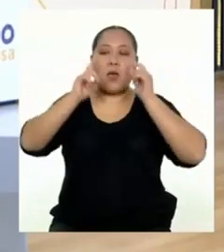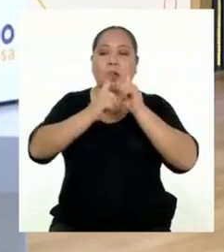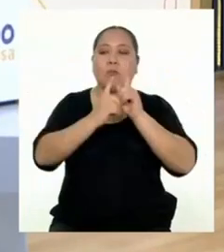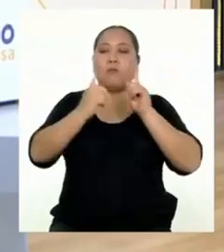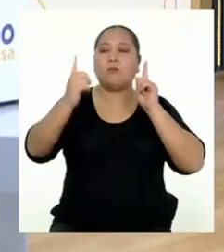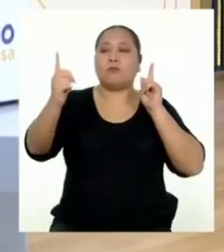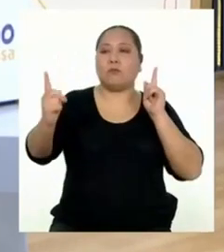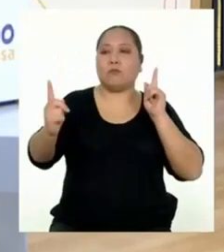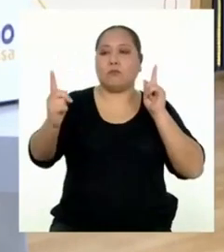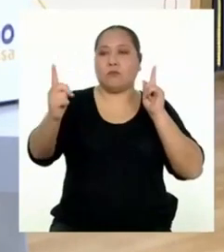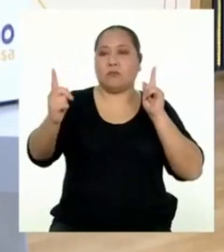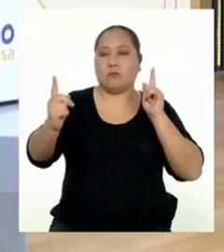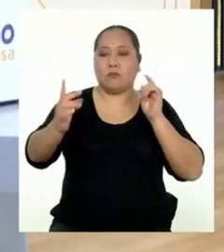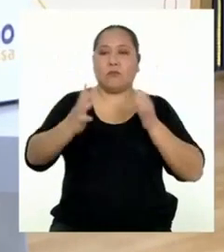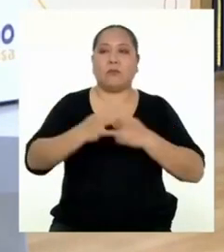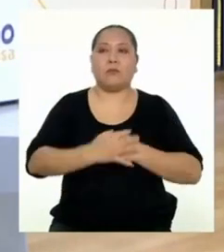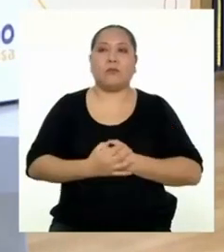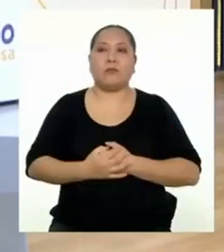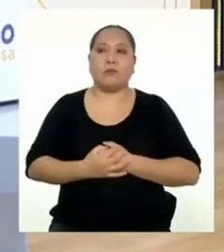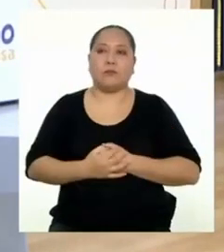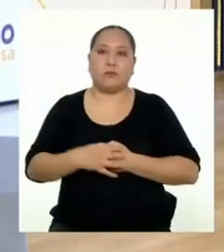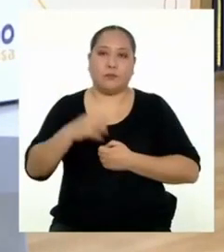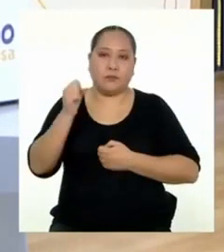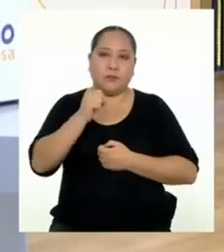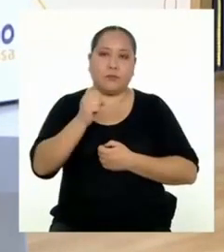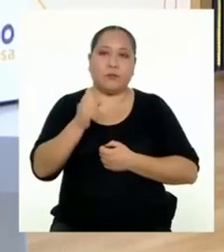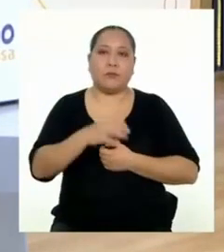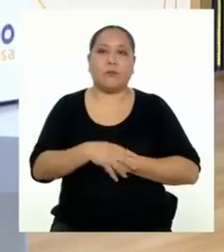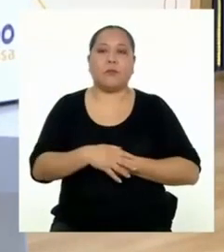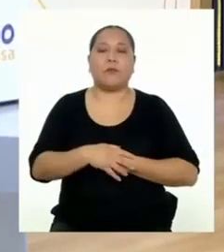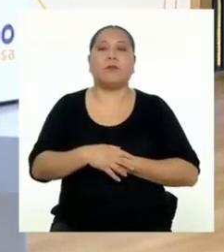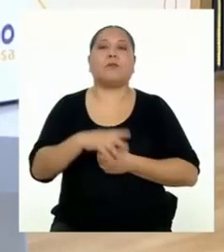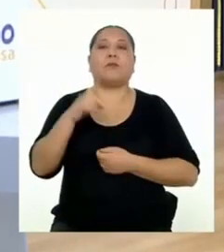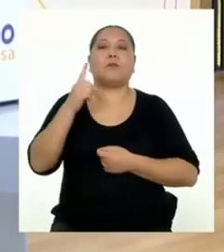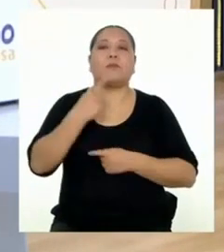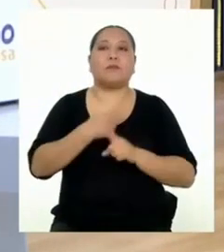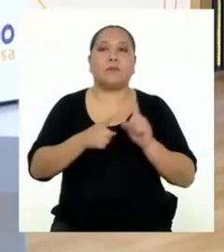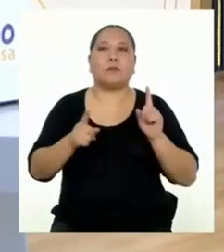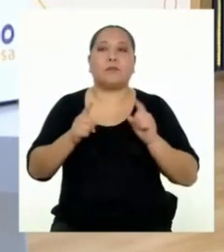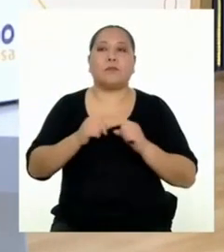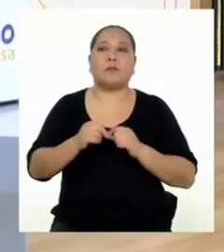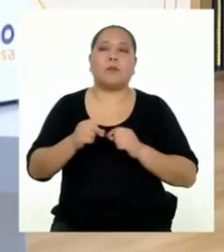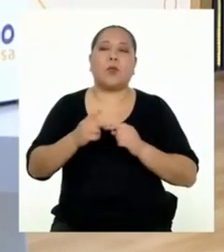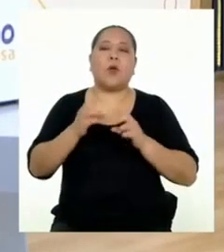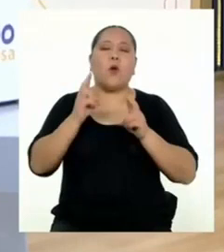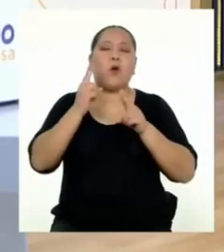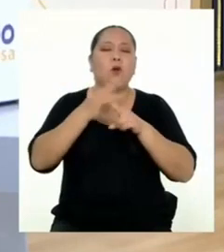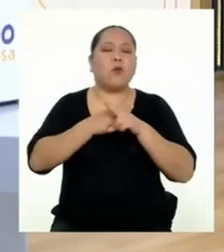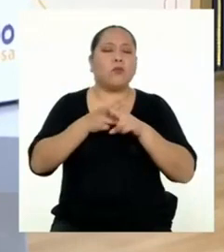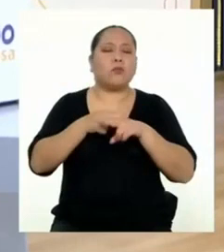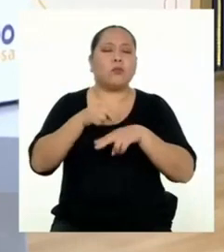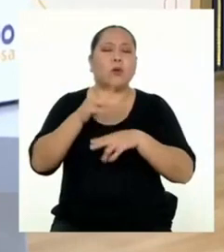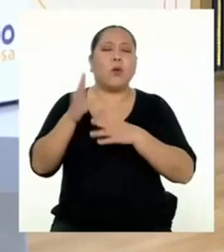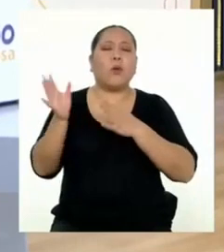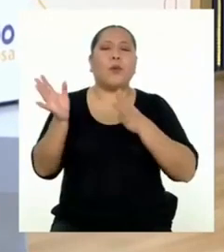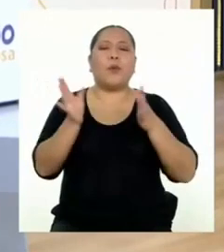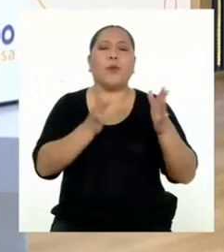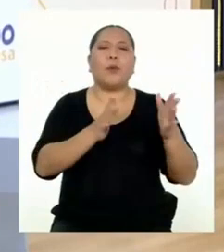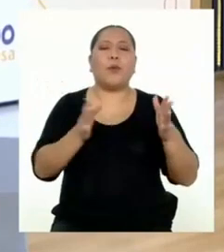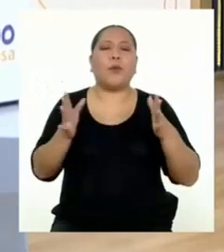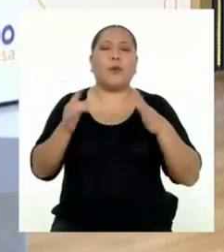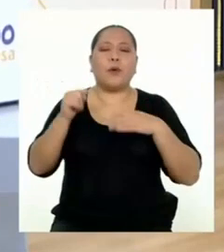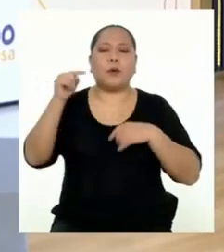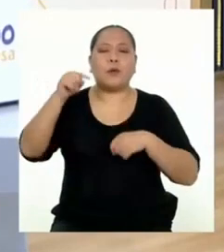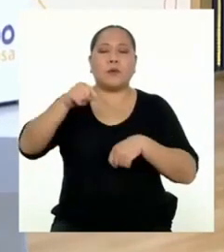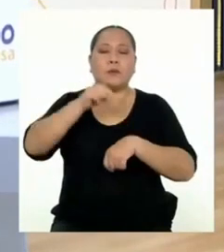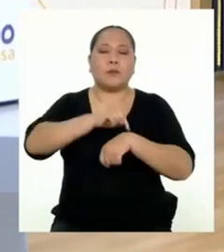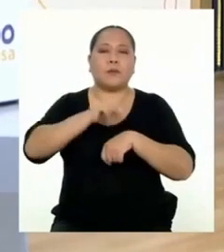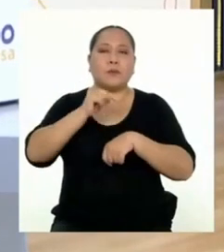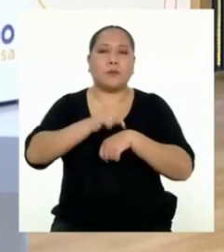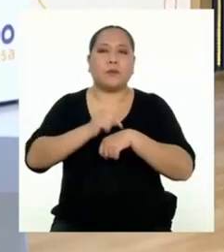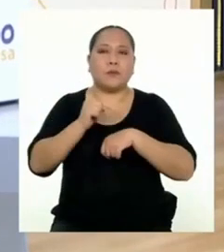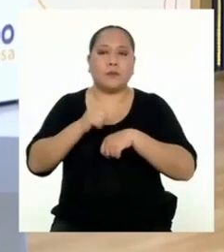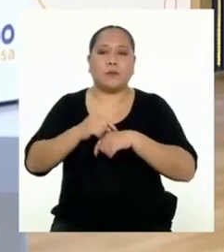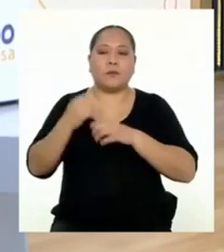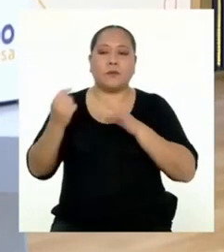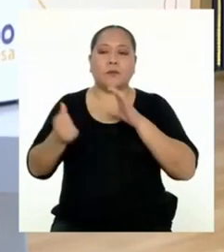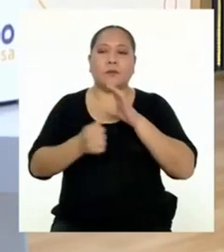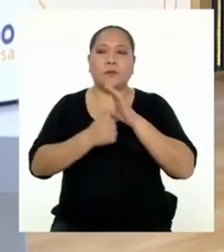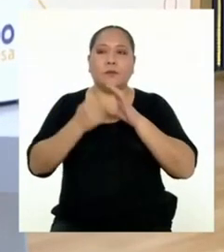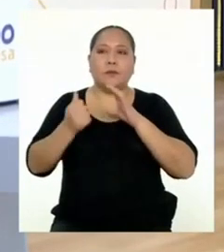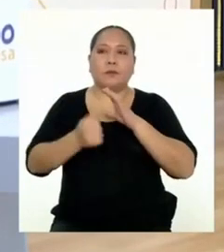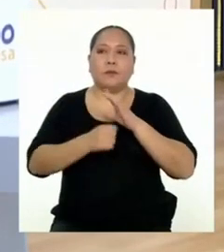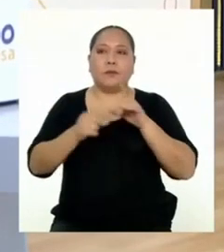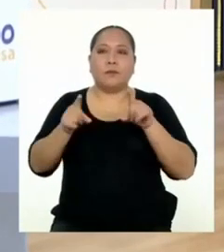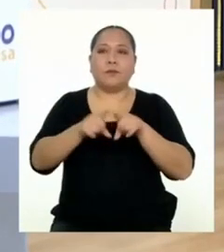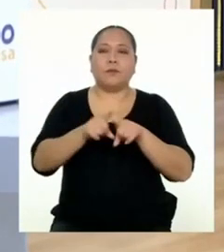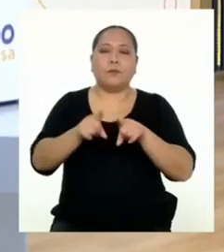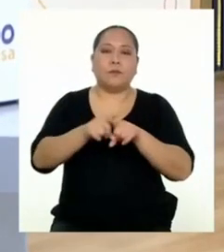manteniendo distancia social, por supuesto, para tomar un poquito de aire fresco durante este aislamiento.